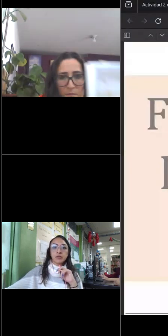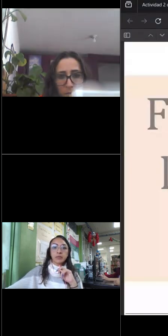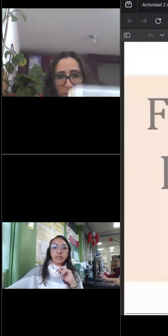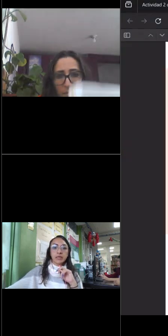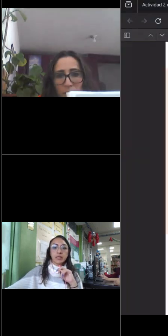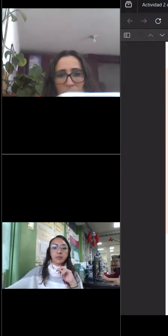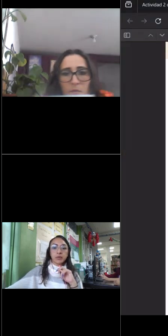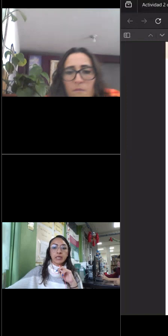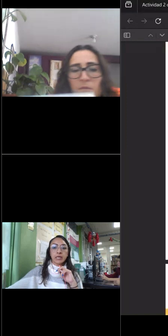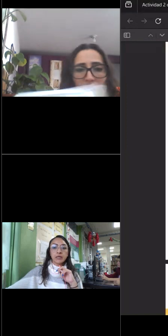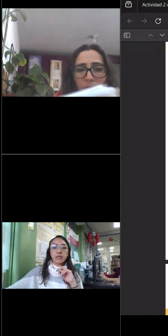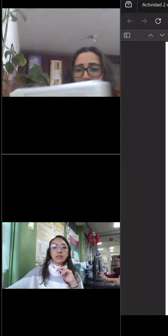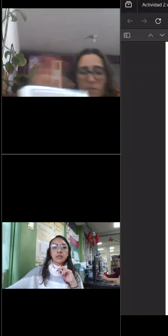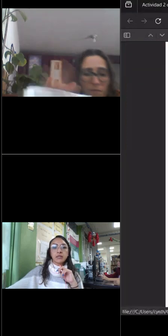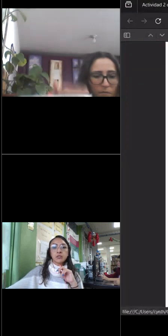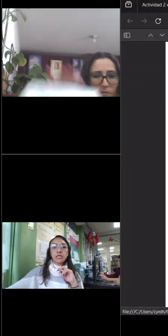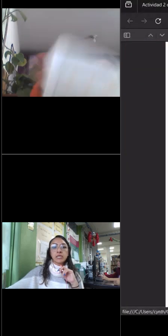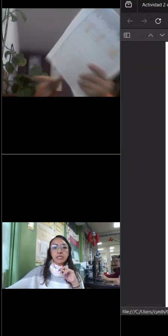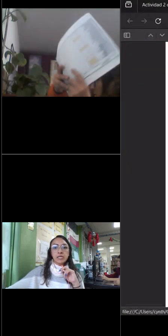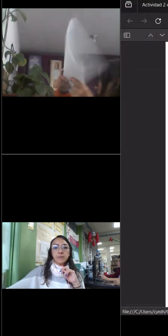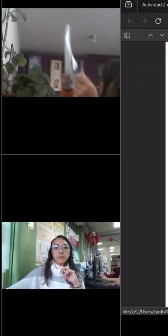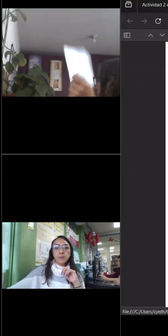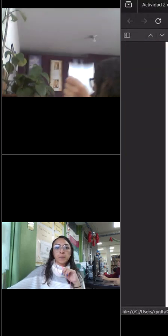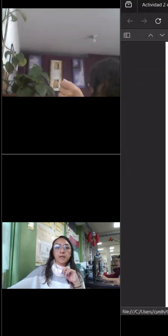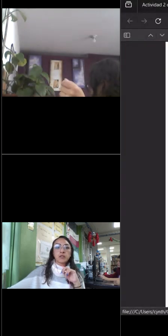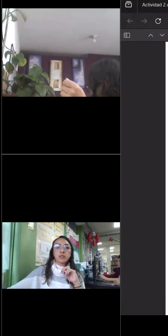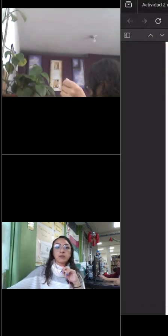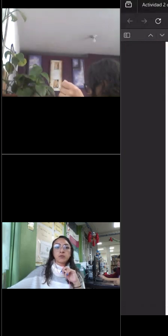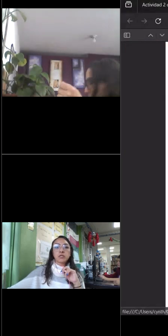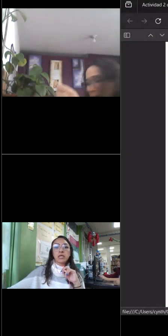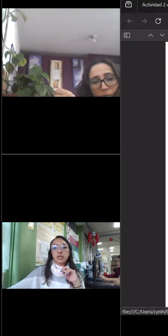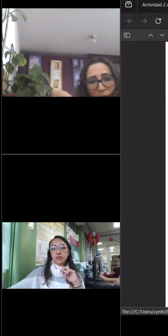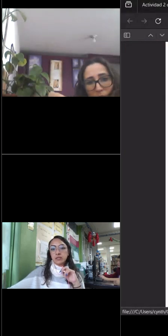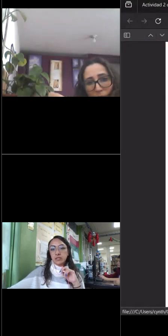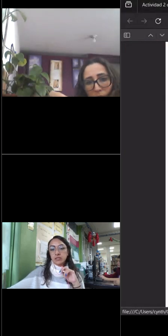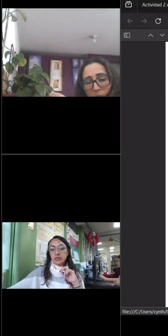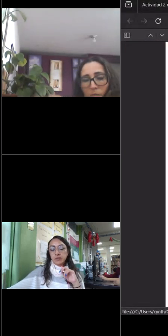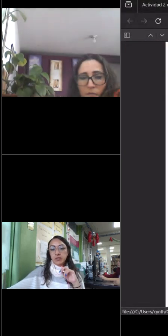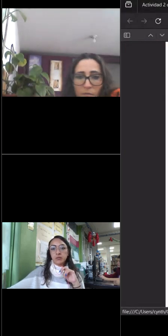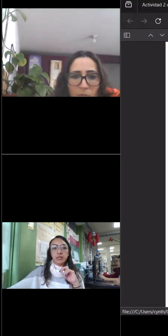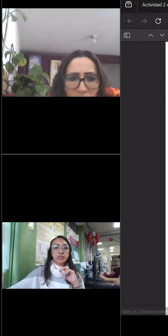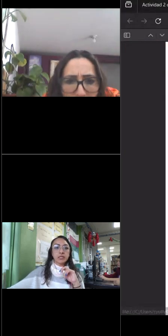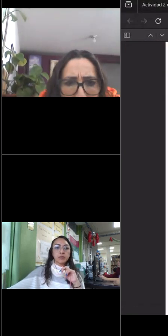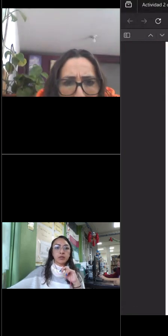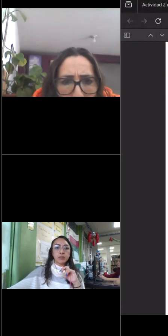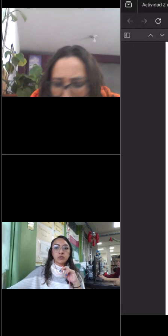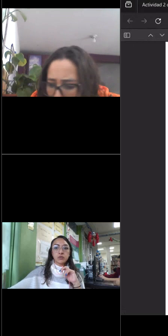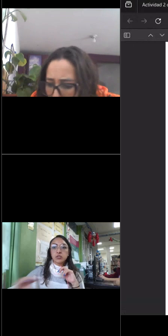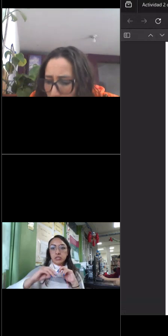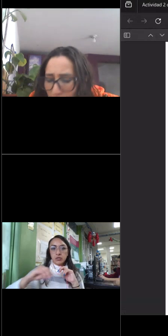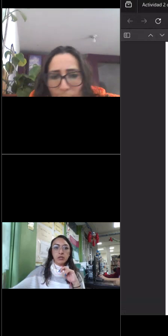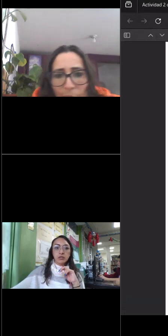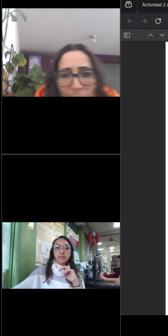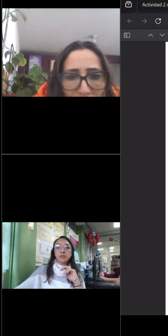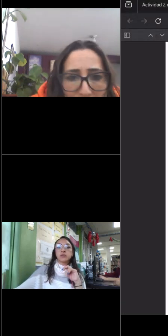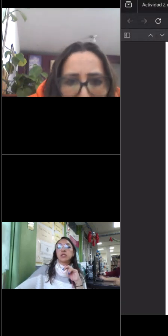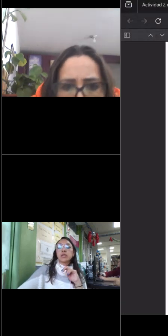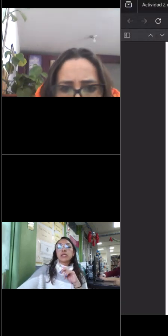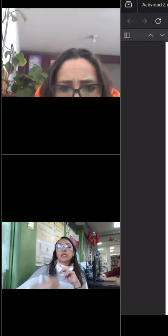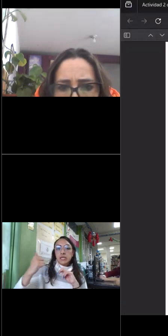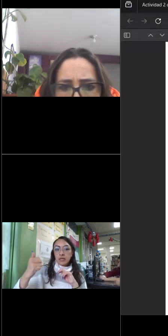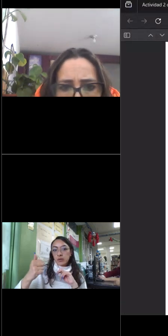más de lo que venía por acá. Tenemos el índice, ahorita vimos la lengua de señas en el marco del plan y programa de estudios, ese ahorita lo